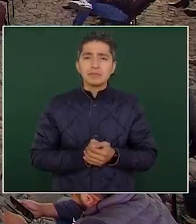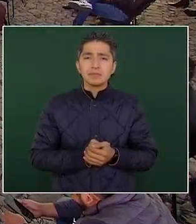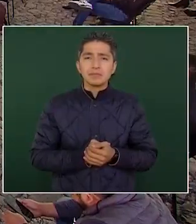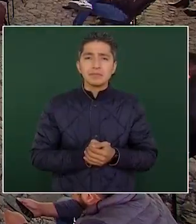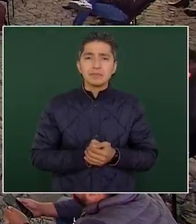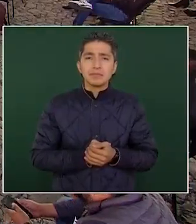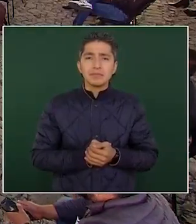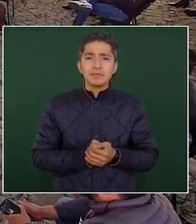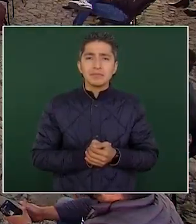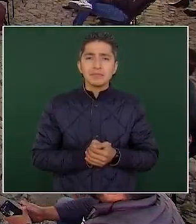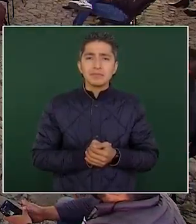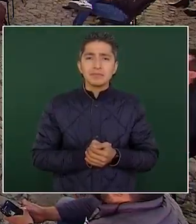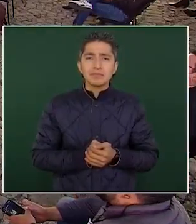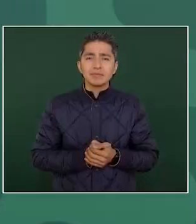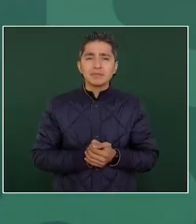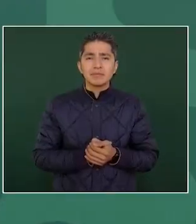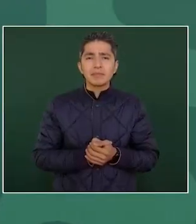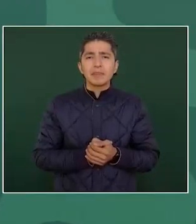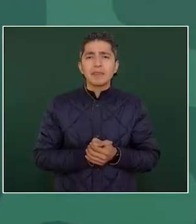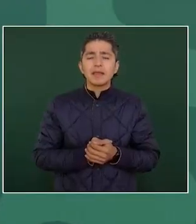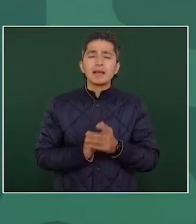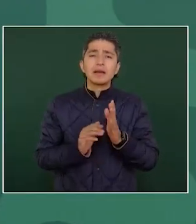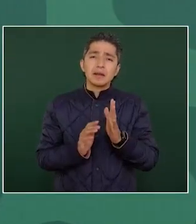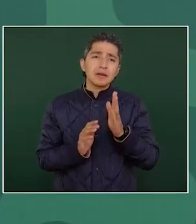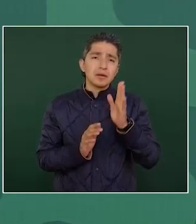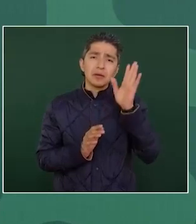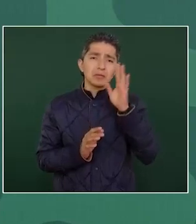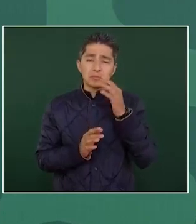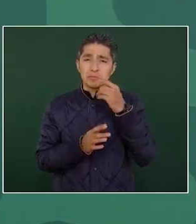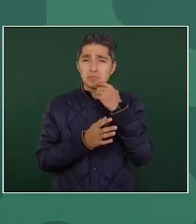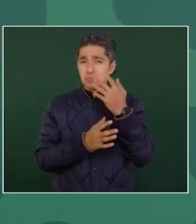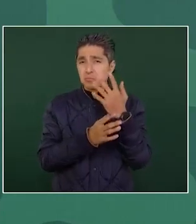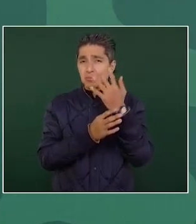va a limitar la entrada